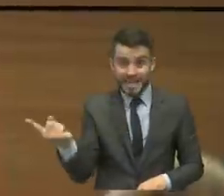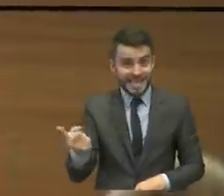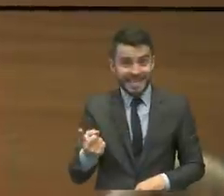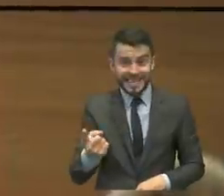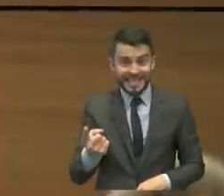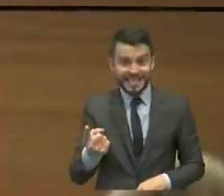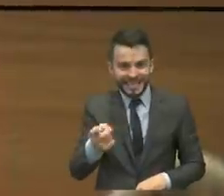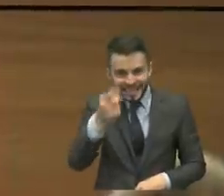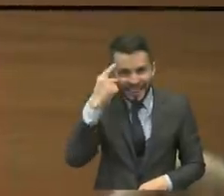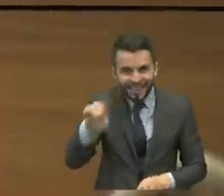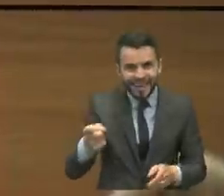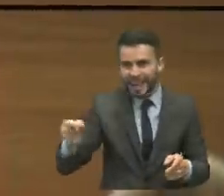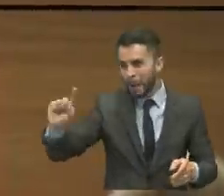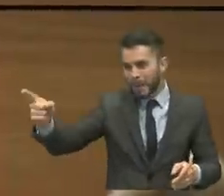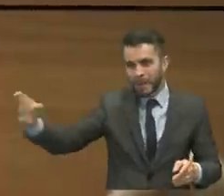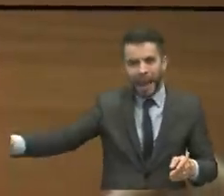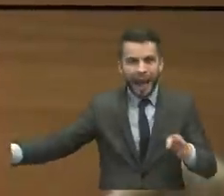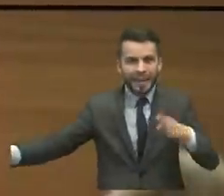100%.